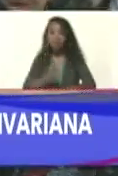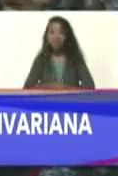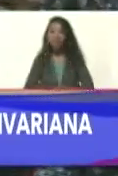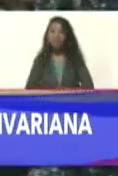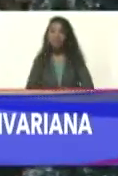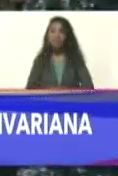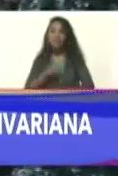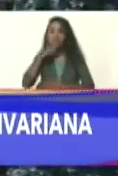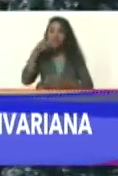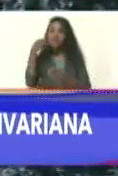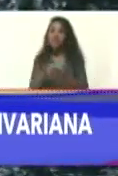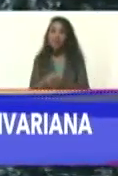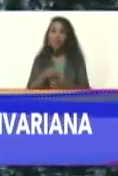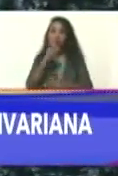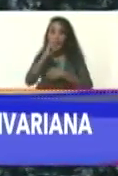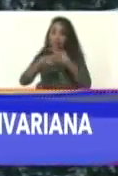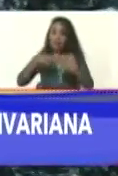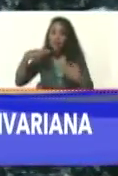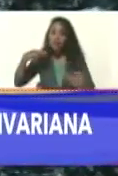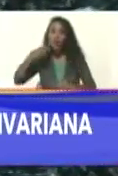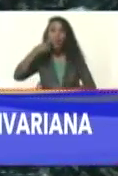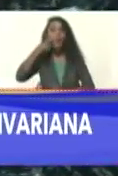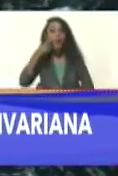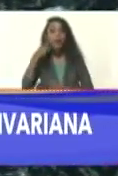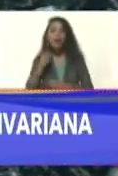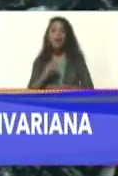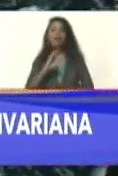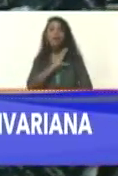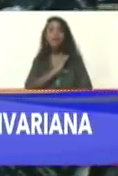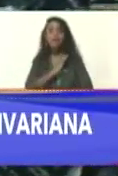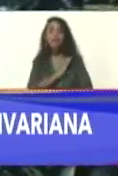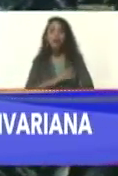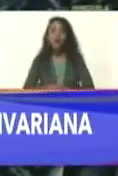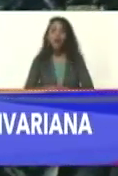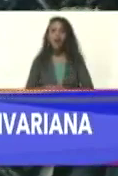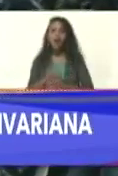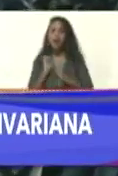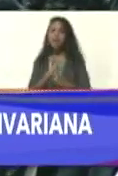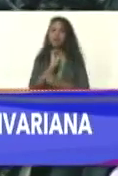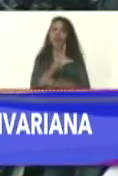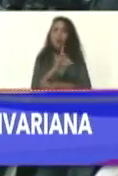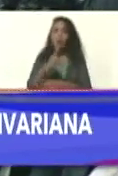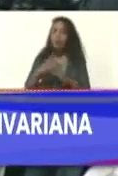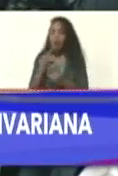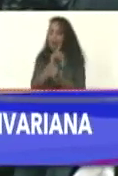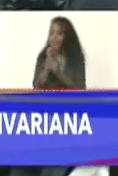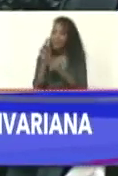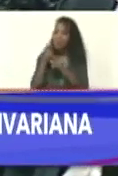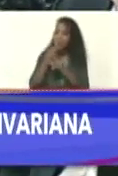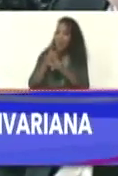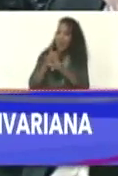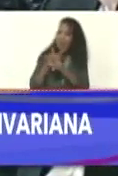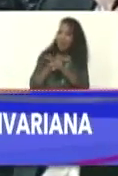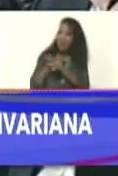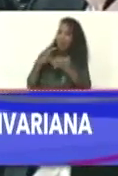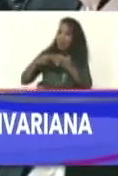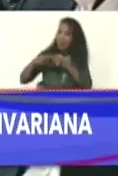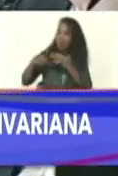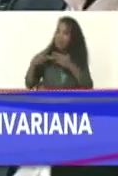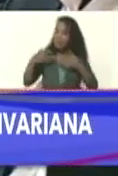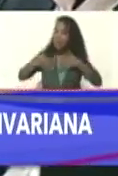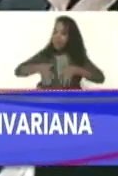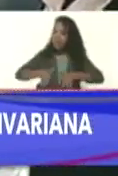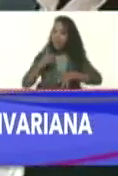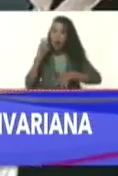Que en nombre de una revolución humanista y cristiana le enviamos, mira aquella niña que hermosa, vestida de rosado,